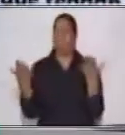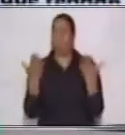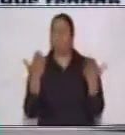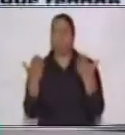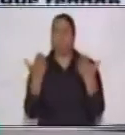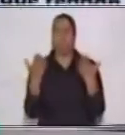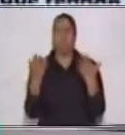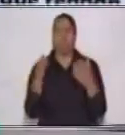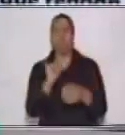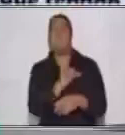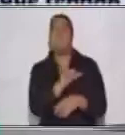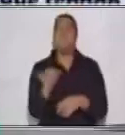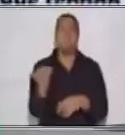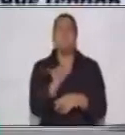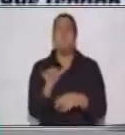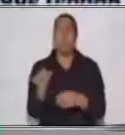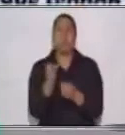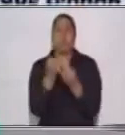Entonces,